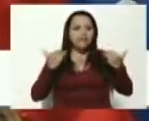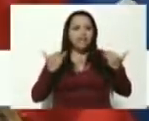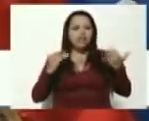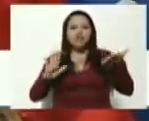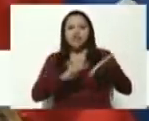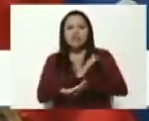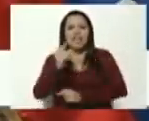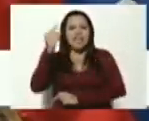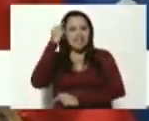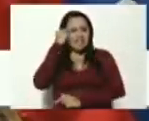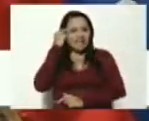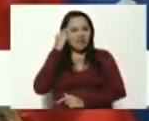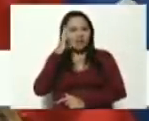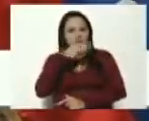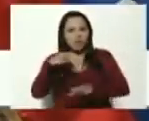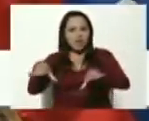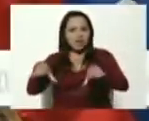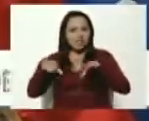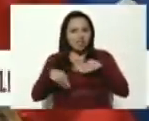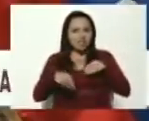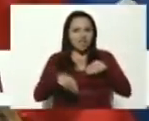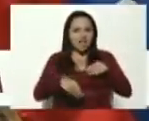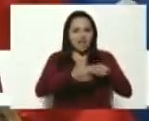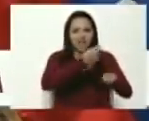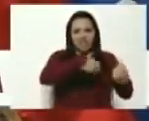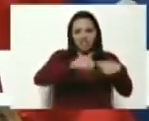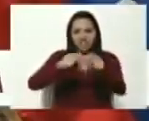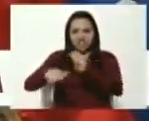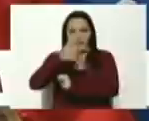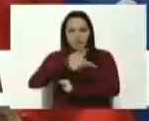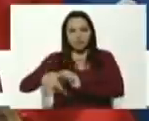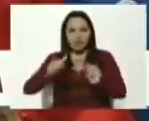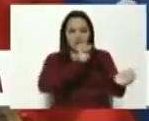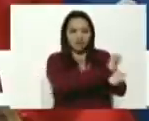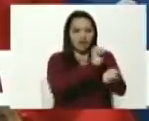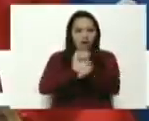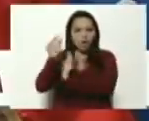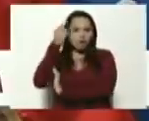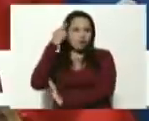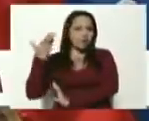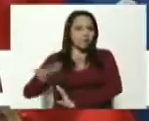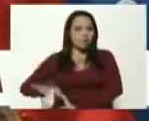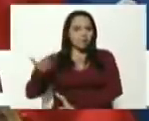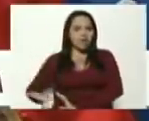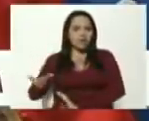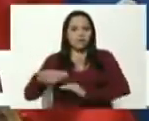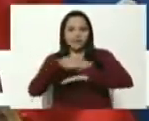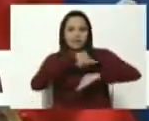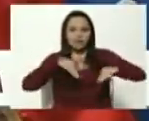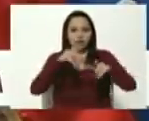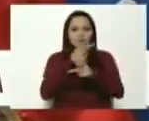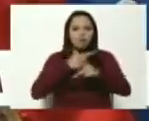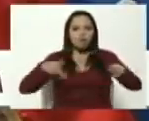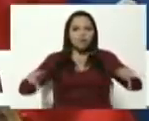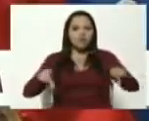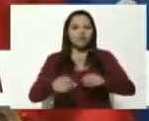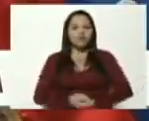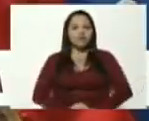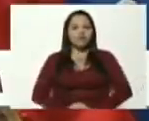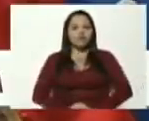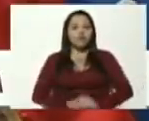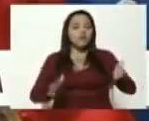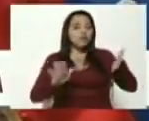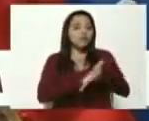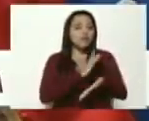contra la Trata de Personas, una fecha muy importante que el Ministerio Público, como garante de la acción